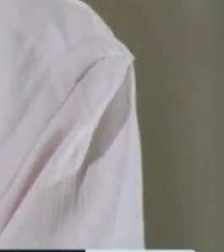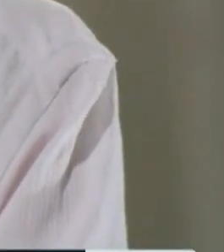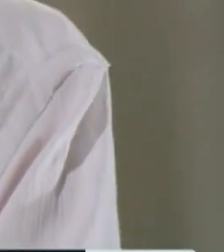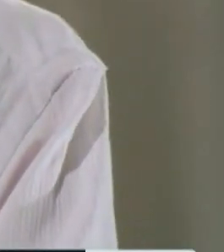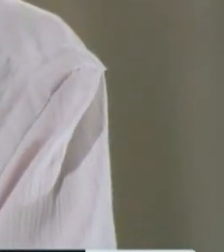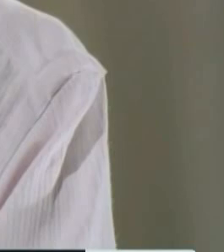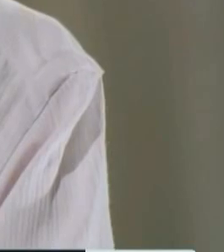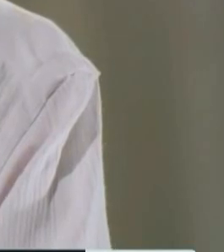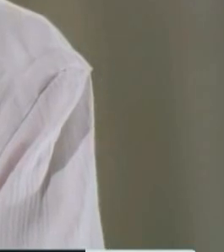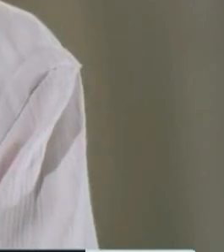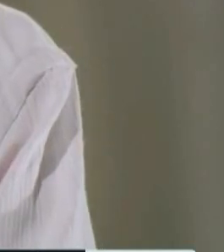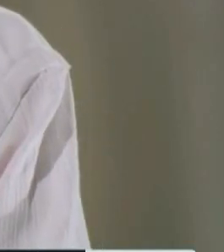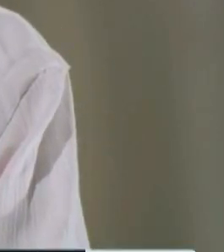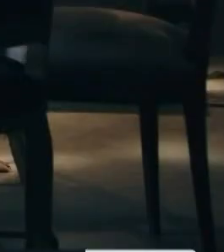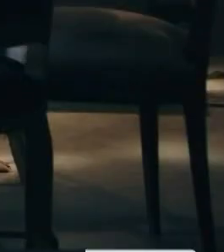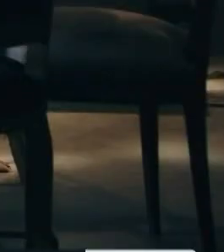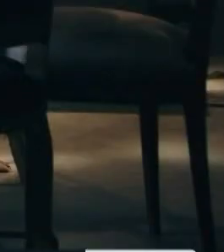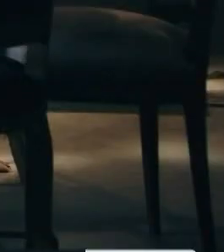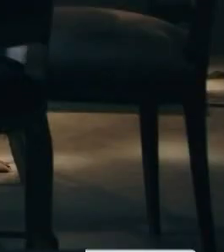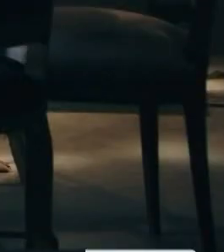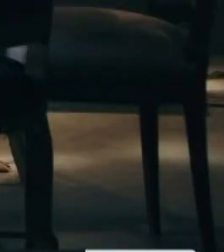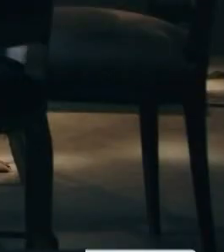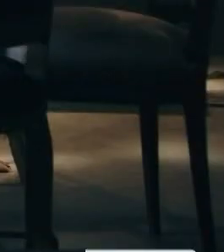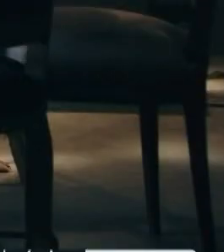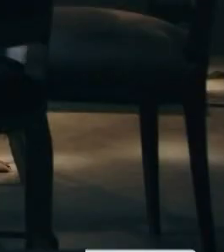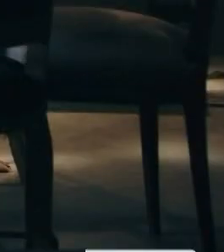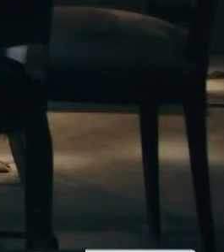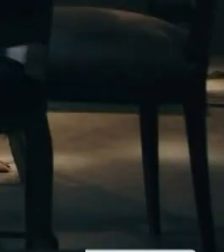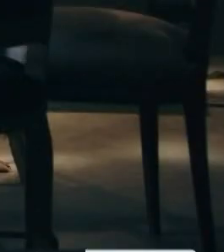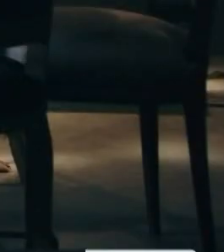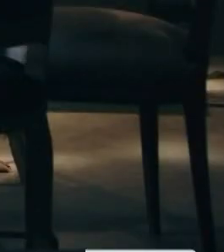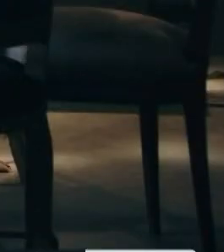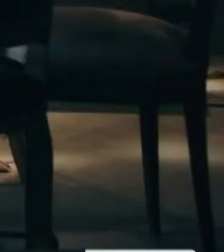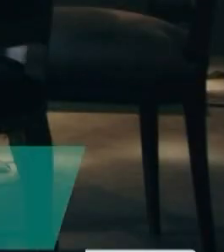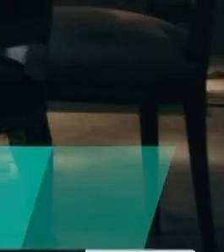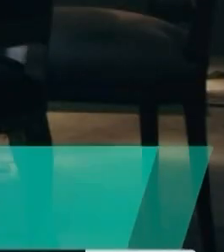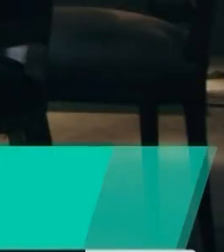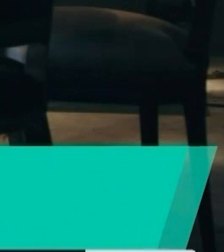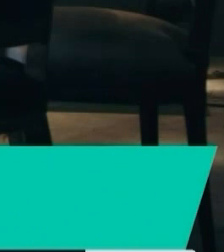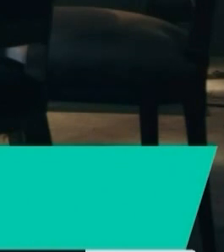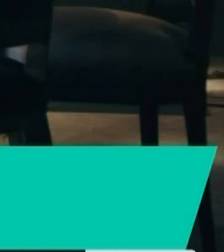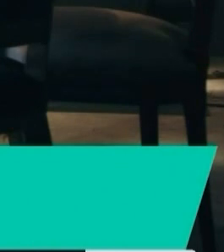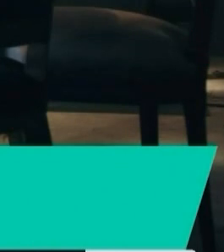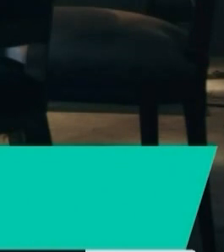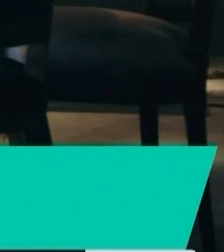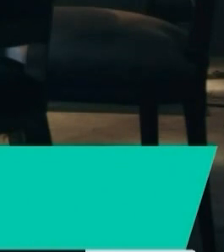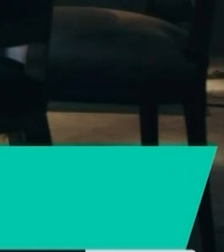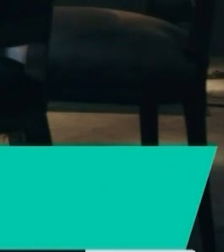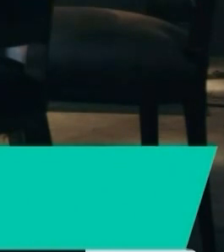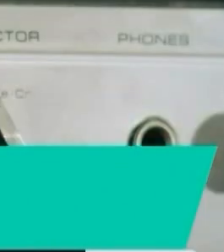de mi vida muchacho, que se va, mejor dicho, se ha ido tras de